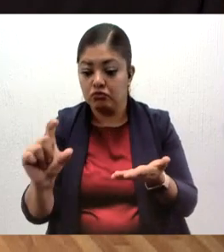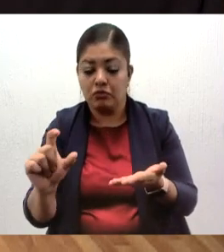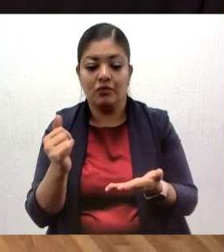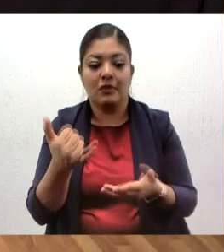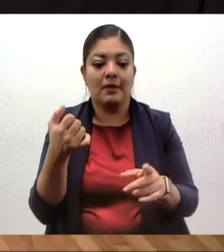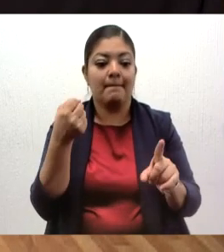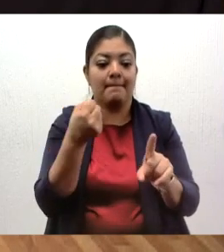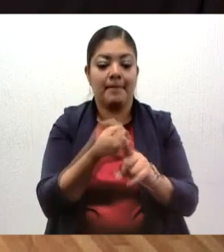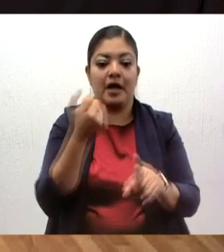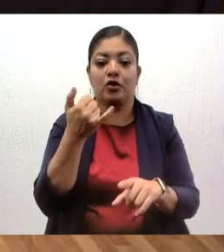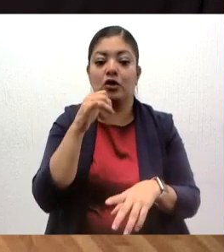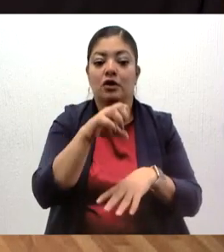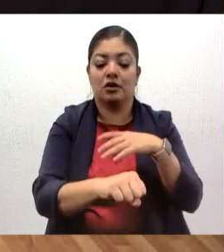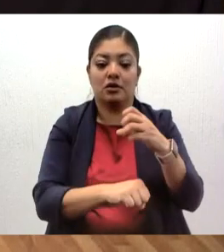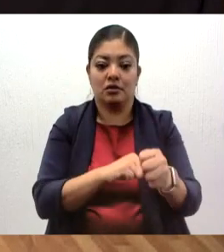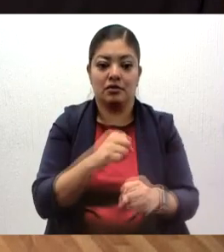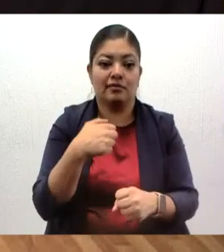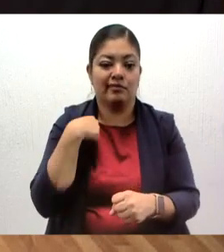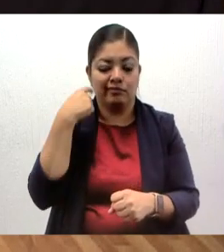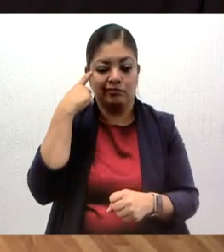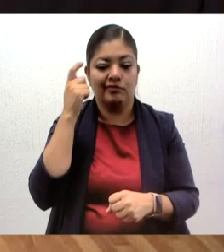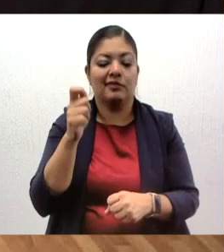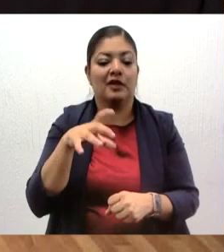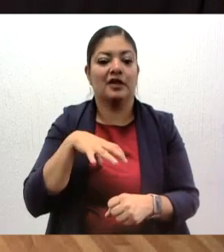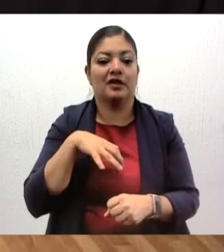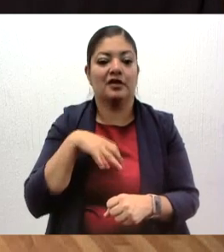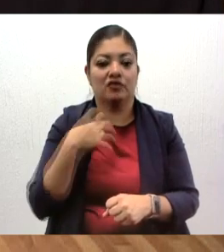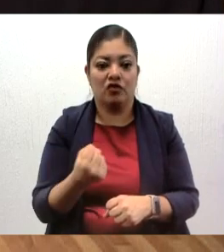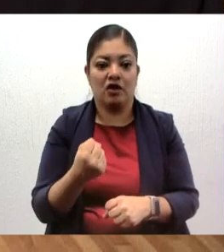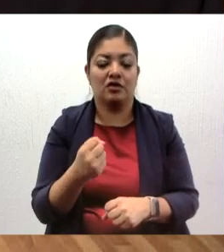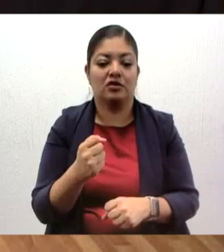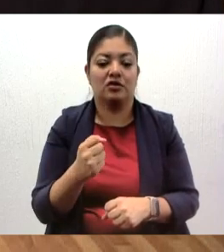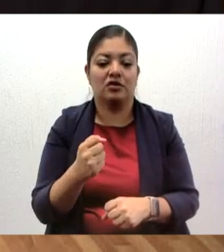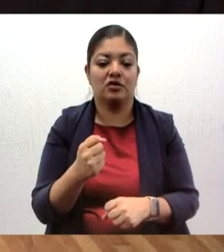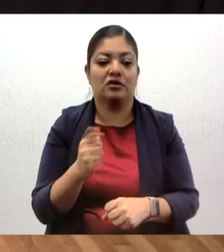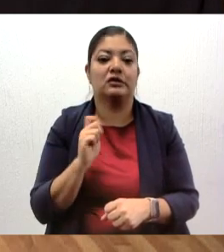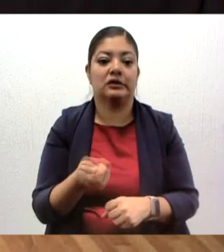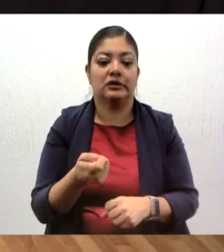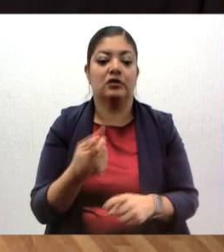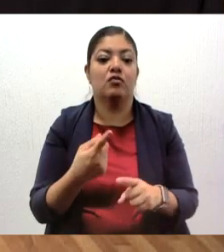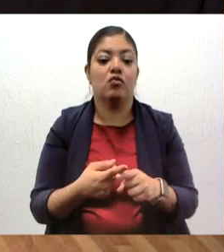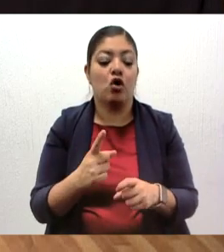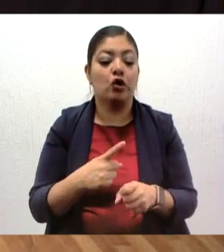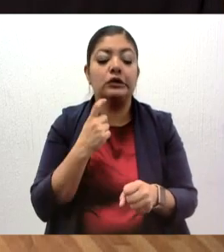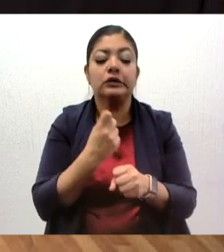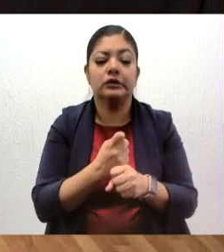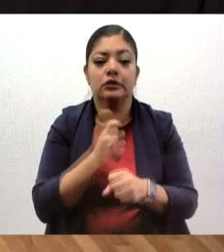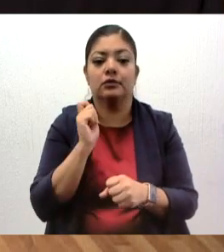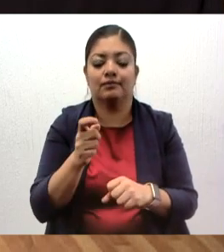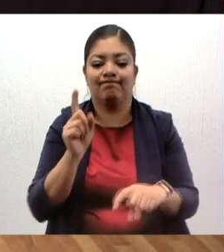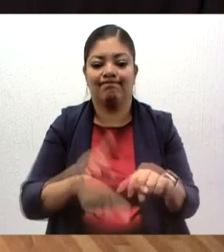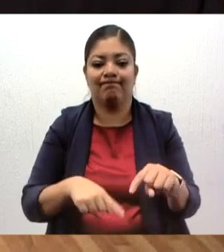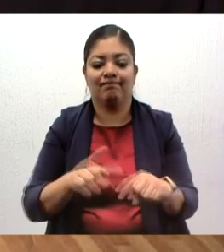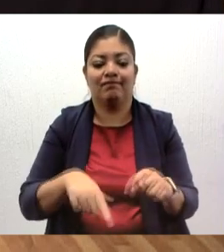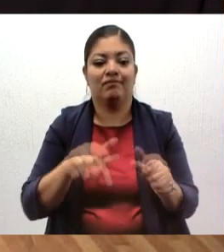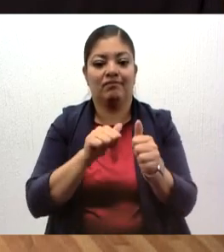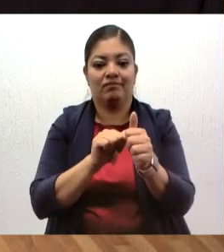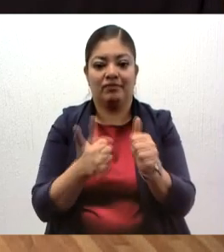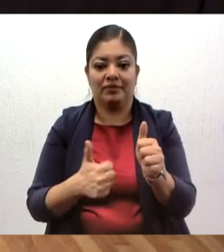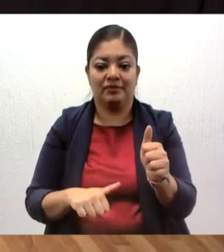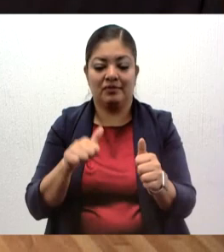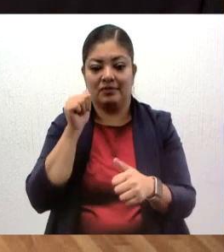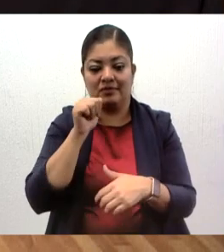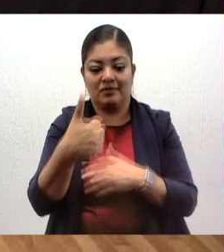tiene sin duda haremos un esfuerzo insisto por sobre todo tratar de abatir ese hago que semestre con semestre se